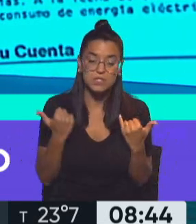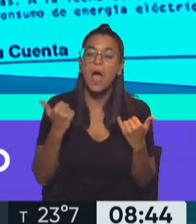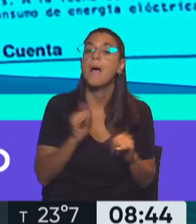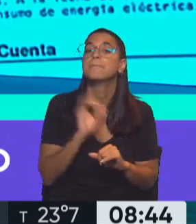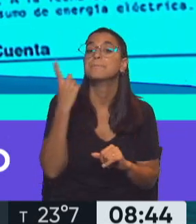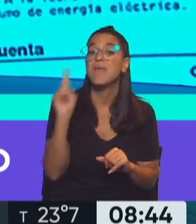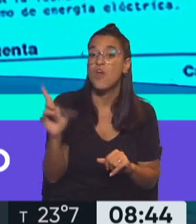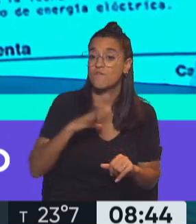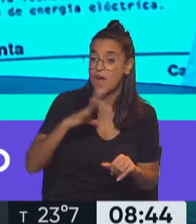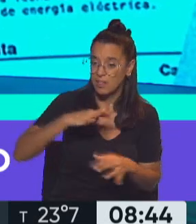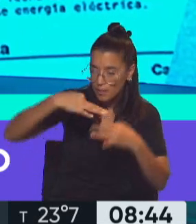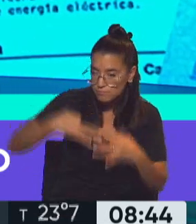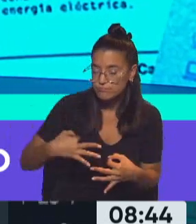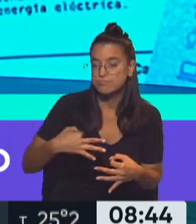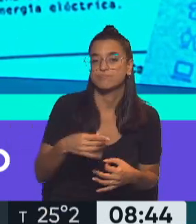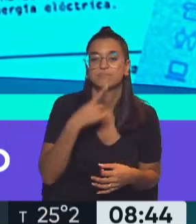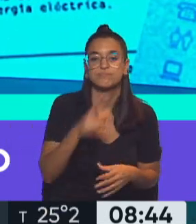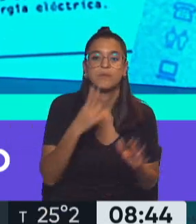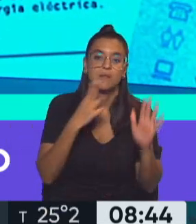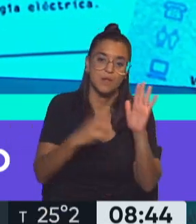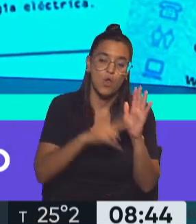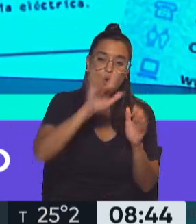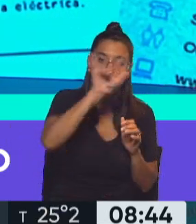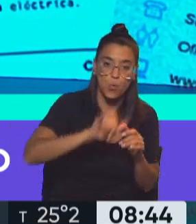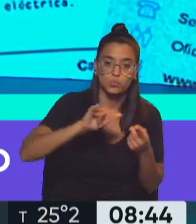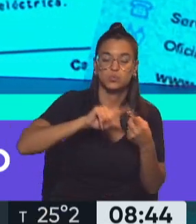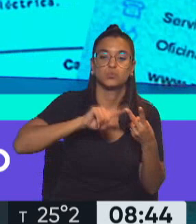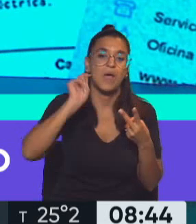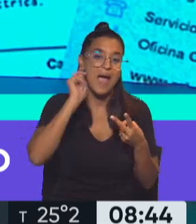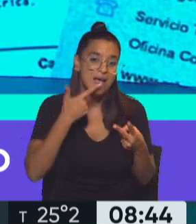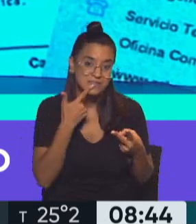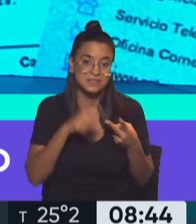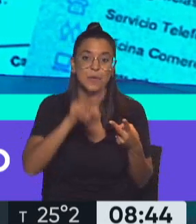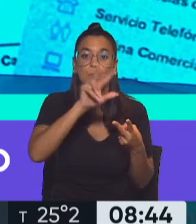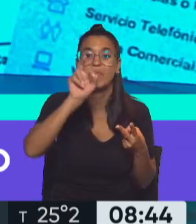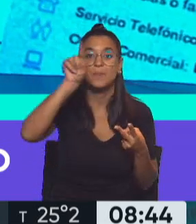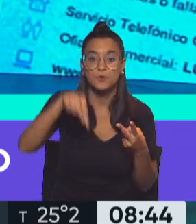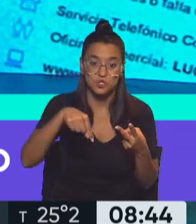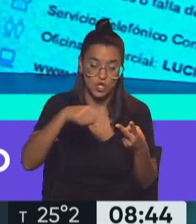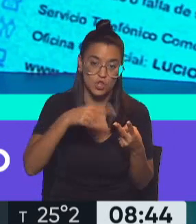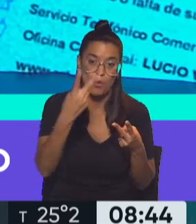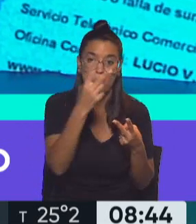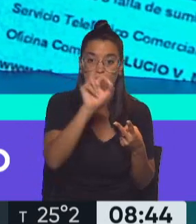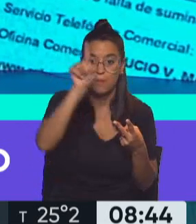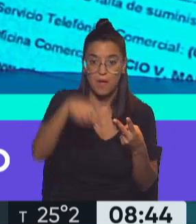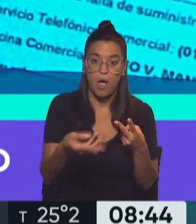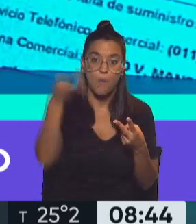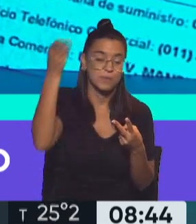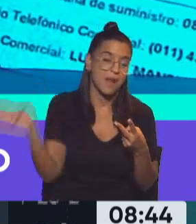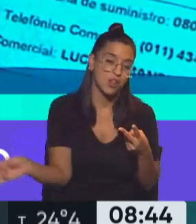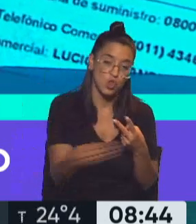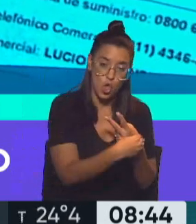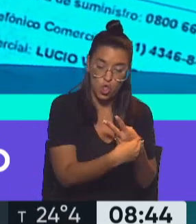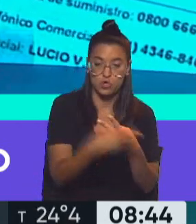se implementó. Es decir, hablamos de las tarifas de luz y de gas en un 20% van a aumentar para todos,